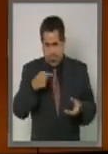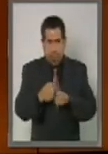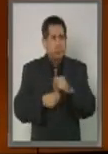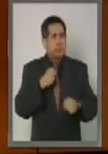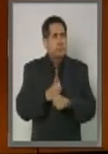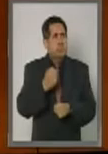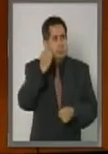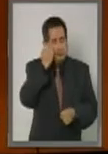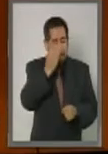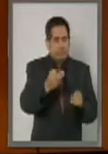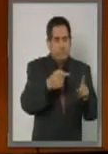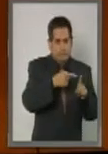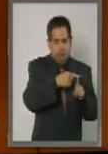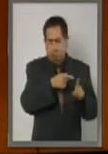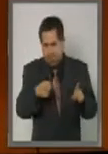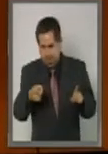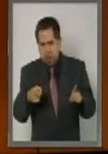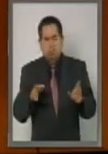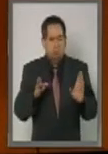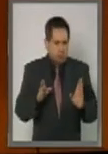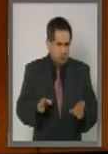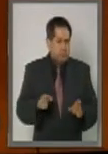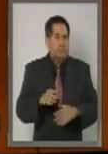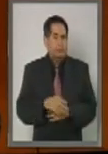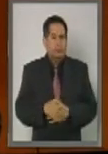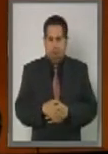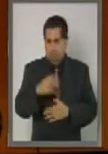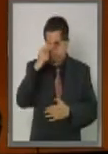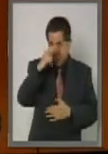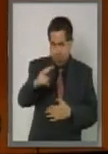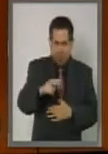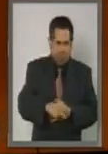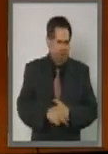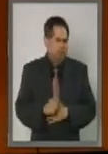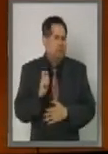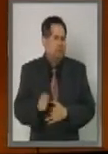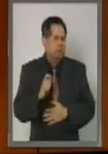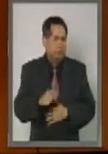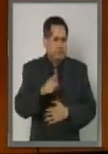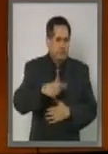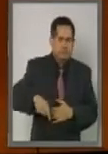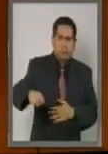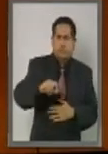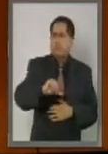corresponde al periodo de esta glosa, México dio un impulso importante a